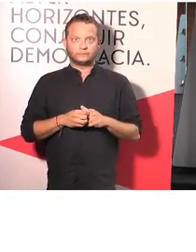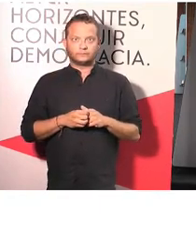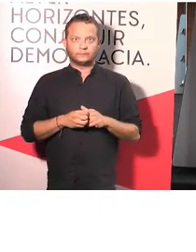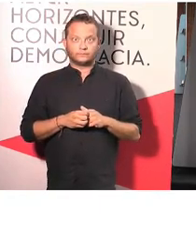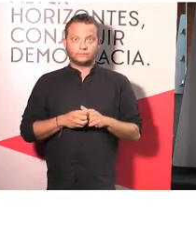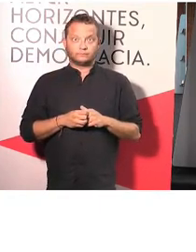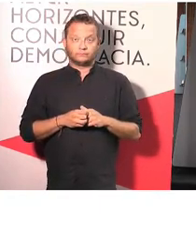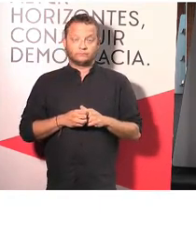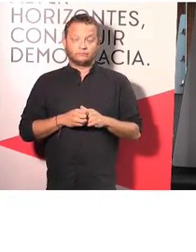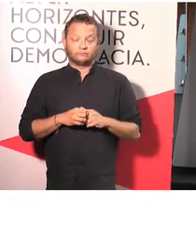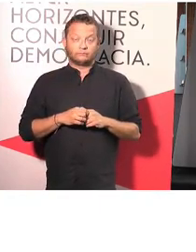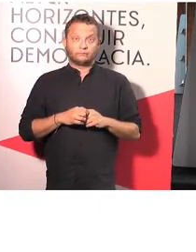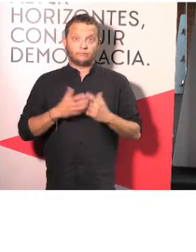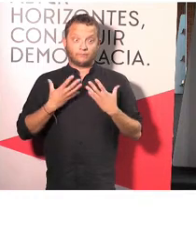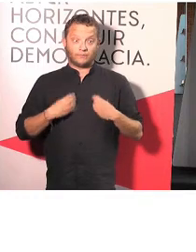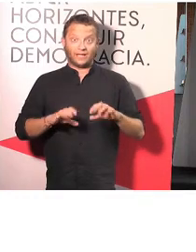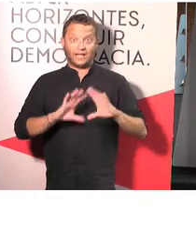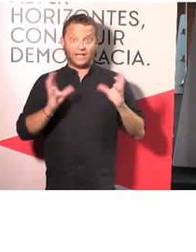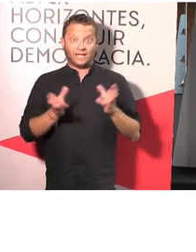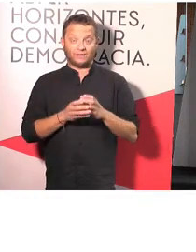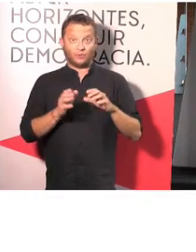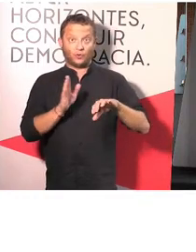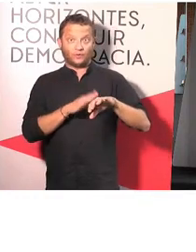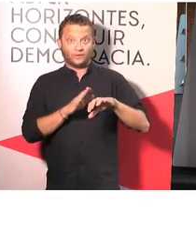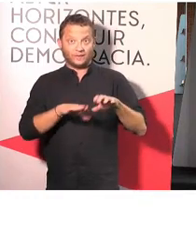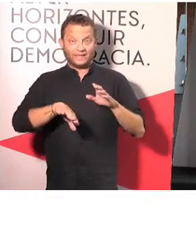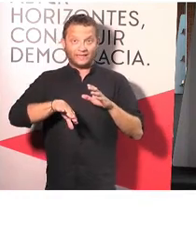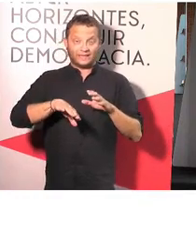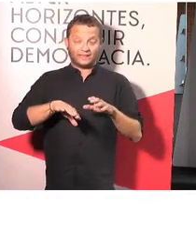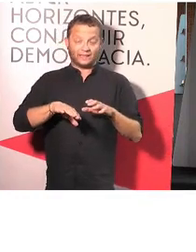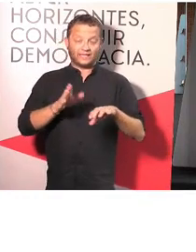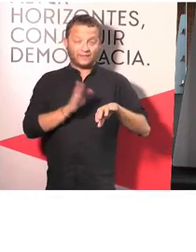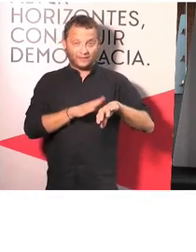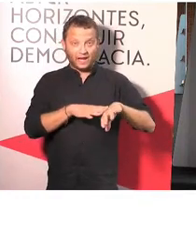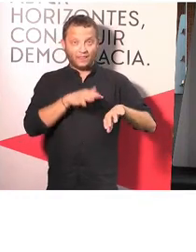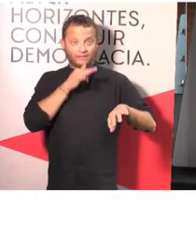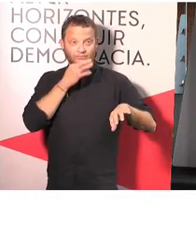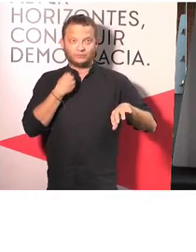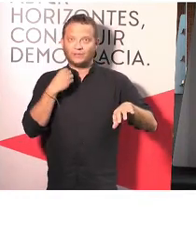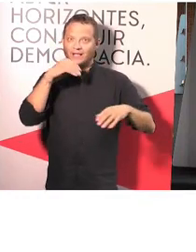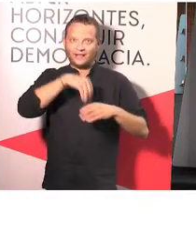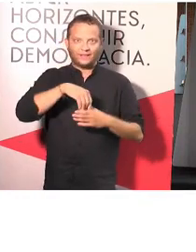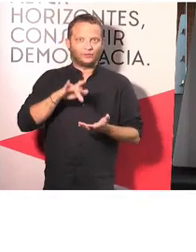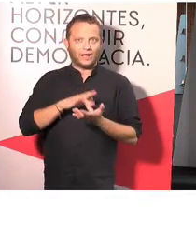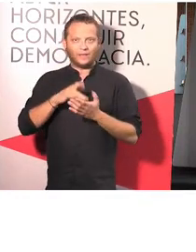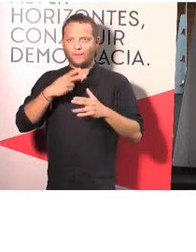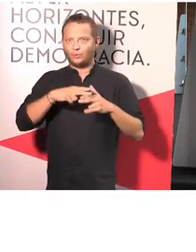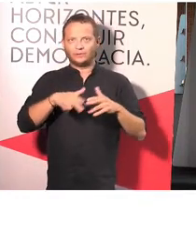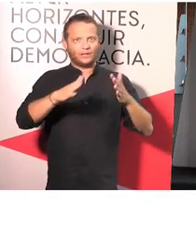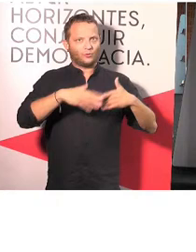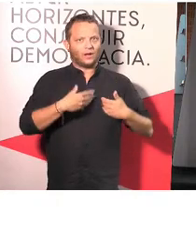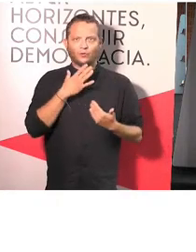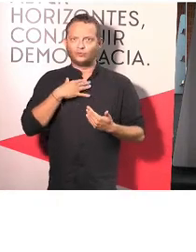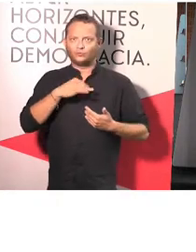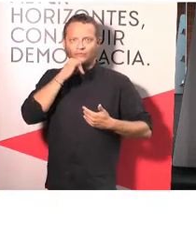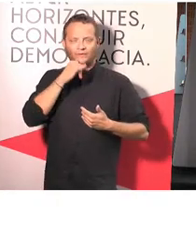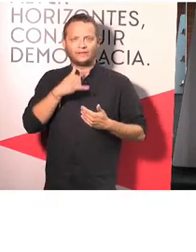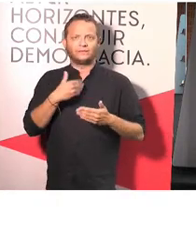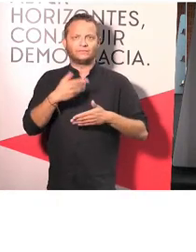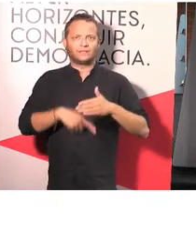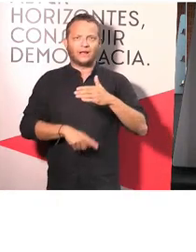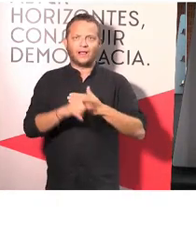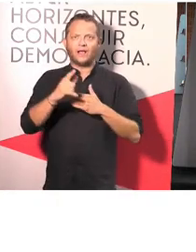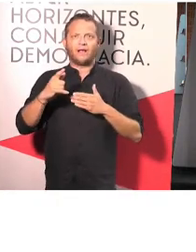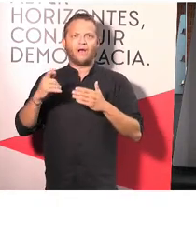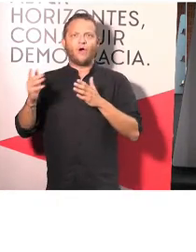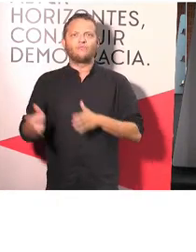Y desgraciadamente los partidos de izquierdas que están en el poder, como no han tenido, no lo tienen muy en su agenda, no desarrollan suficientemente políticas de